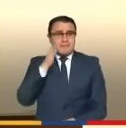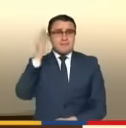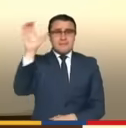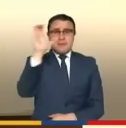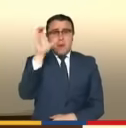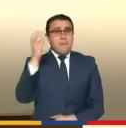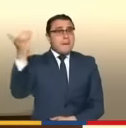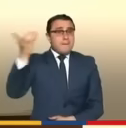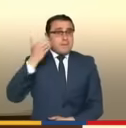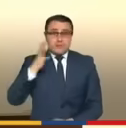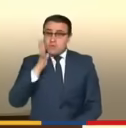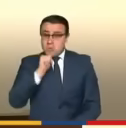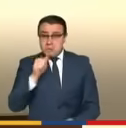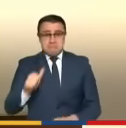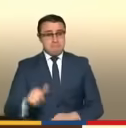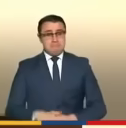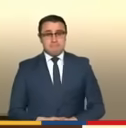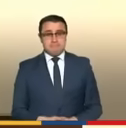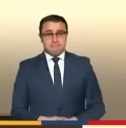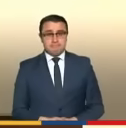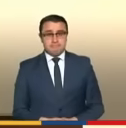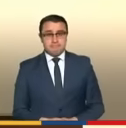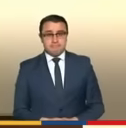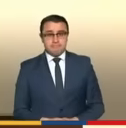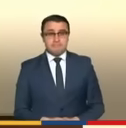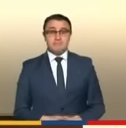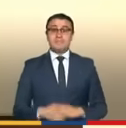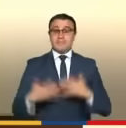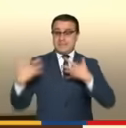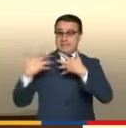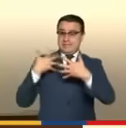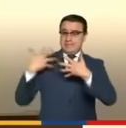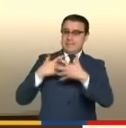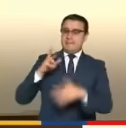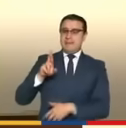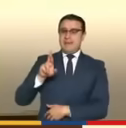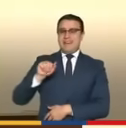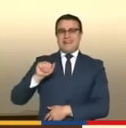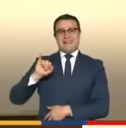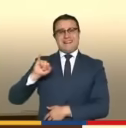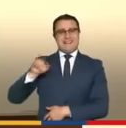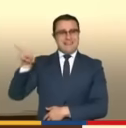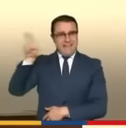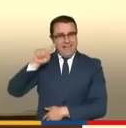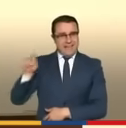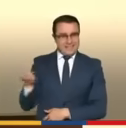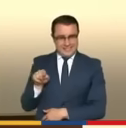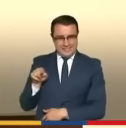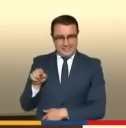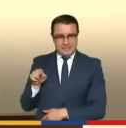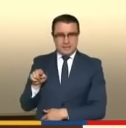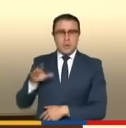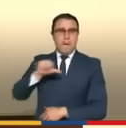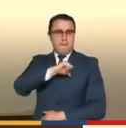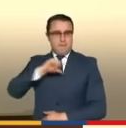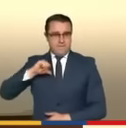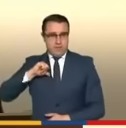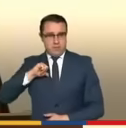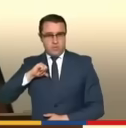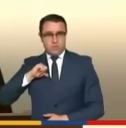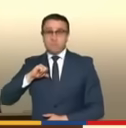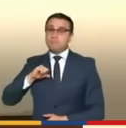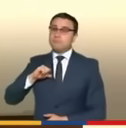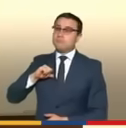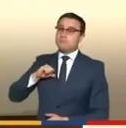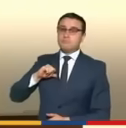Colombia. Ya el sistema de RAIS, en los datos que tenemos para el año pasado, el sistema de